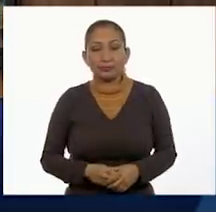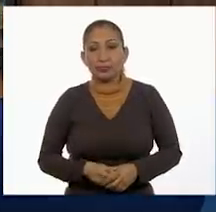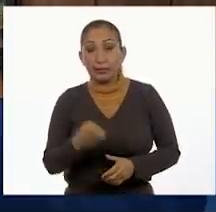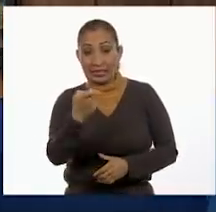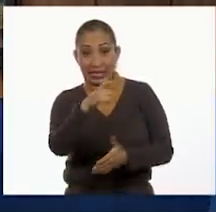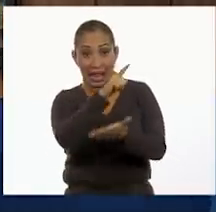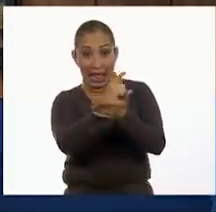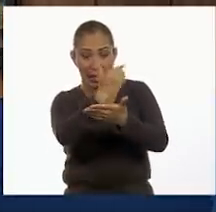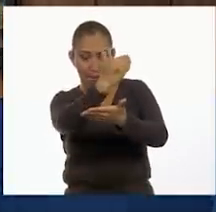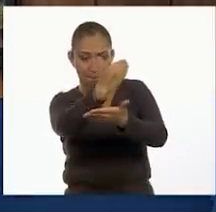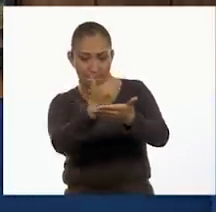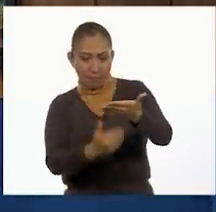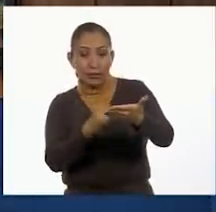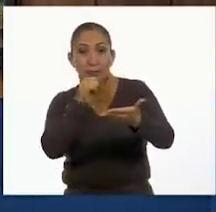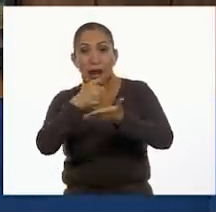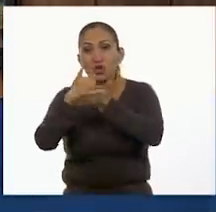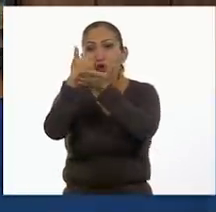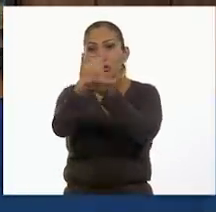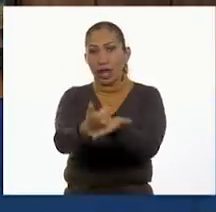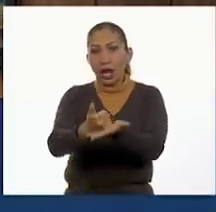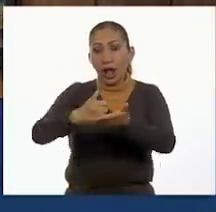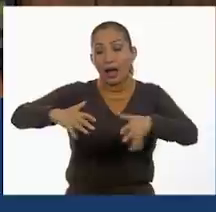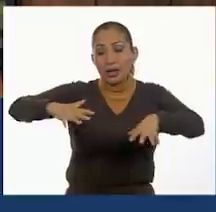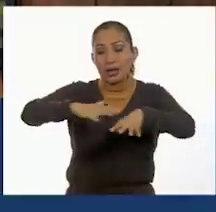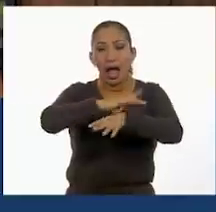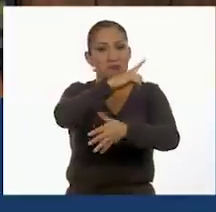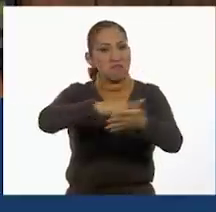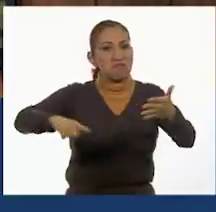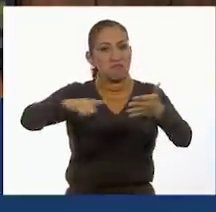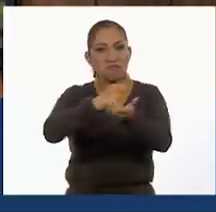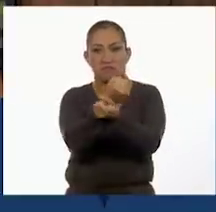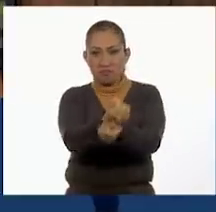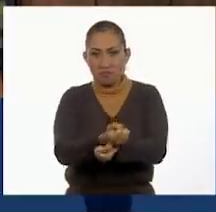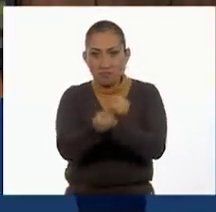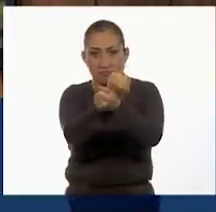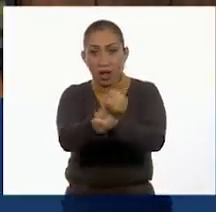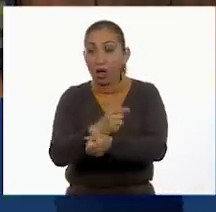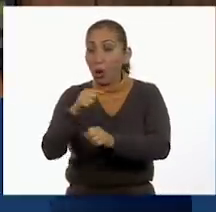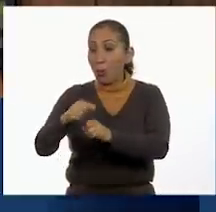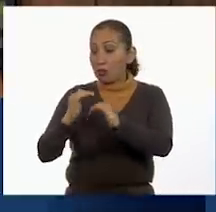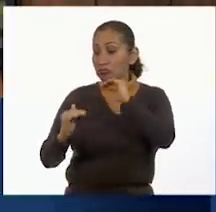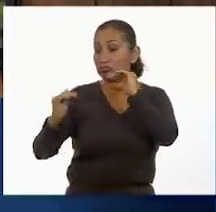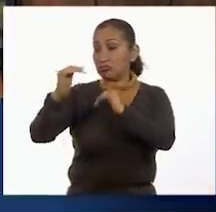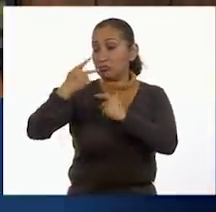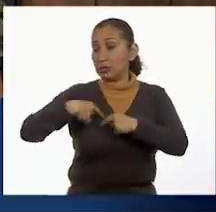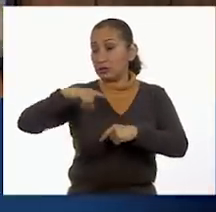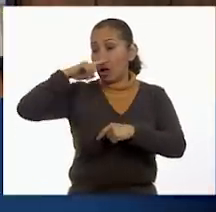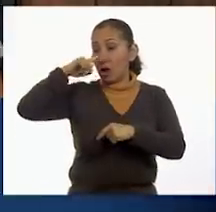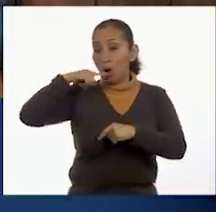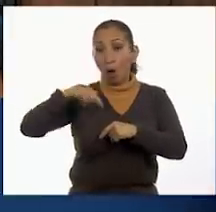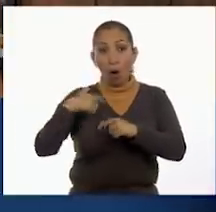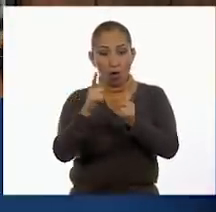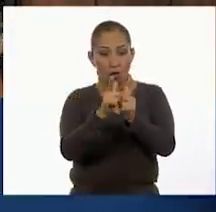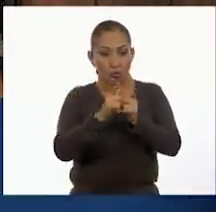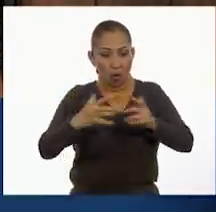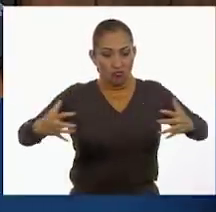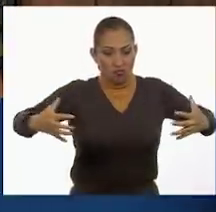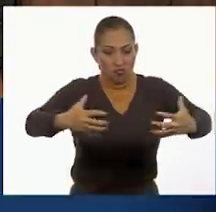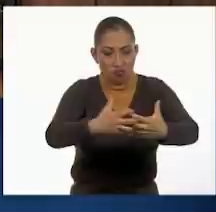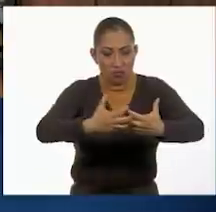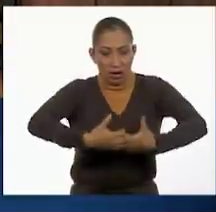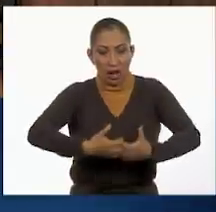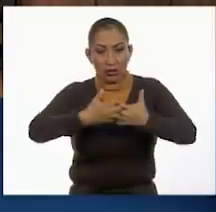Estas leyes también permitieron la abolición de la esclavitud, de los títulos nobiliarios, los monopolios, los